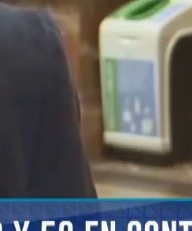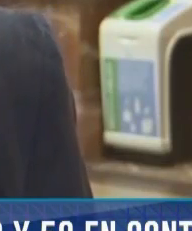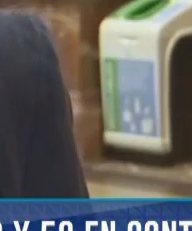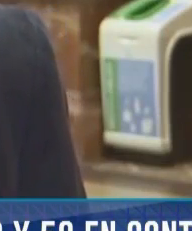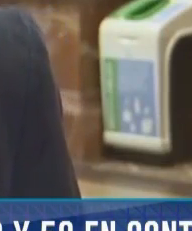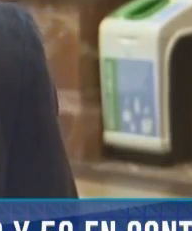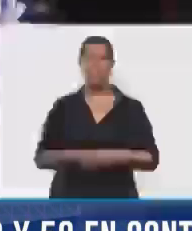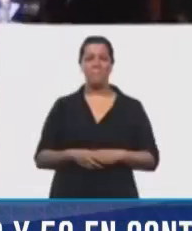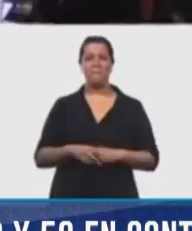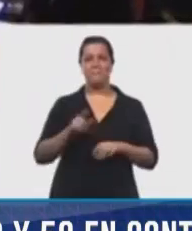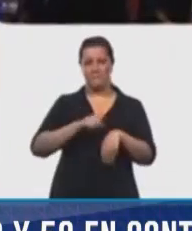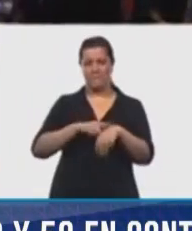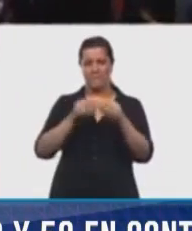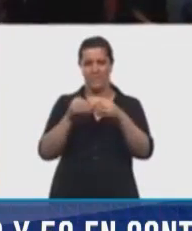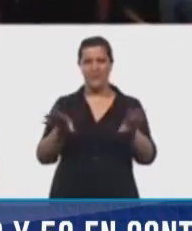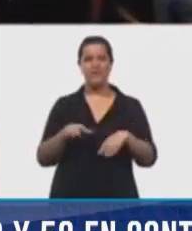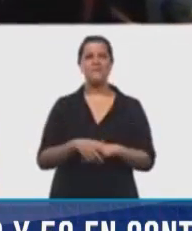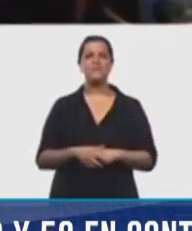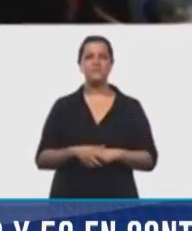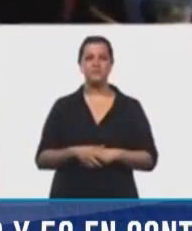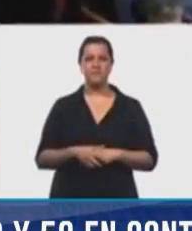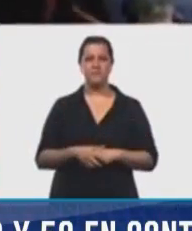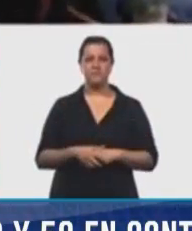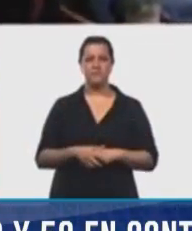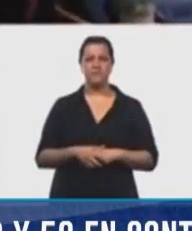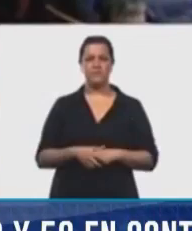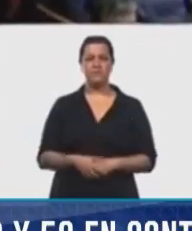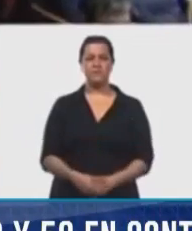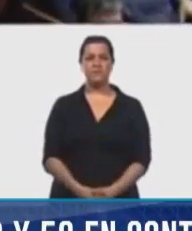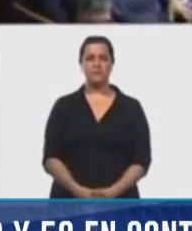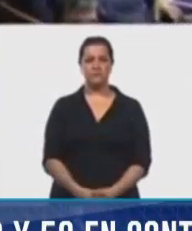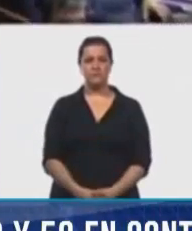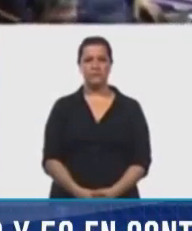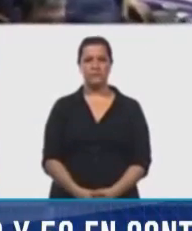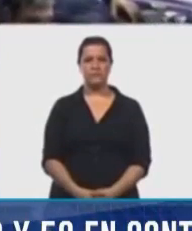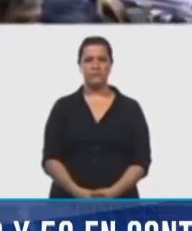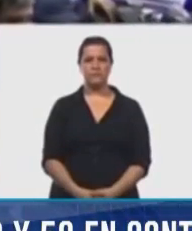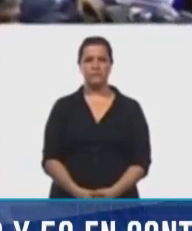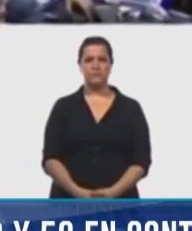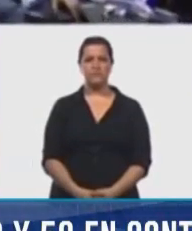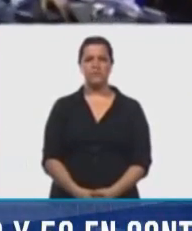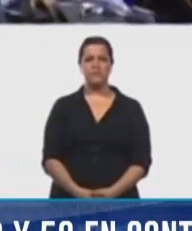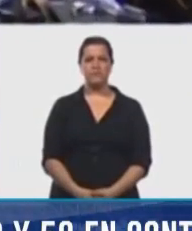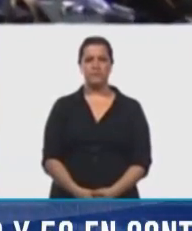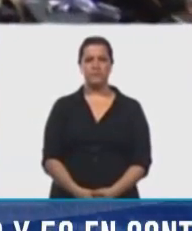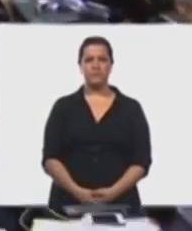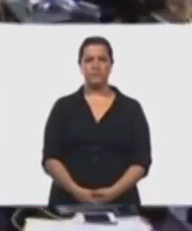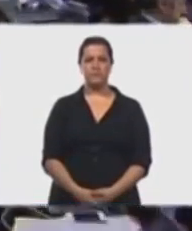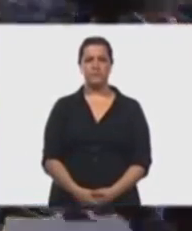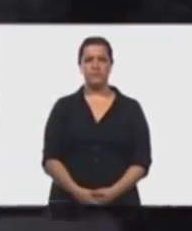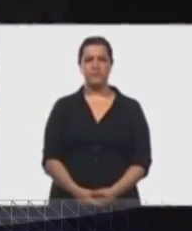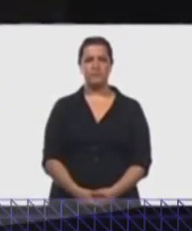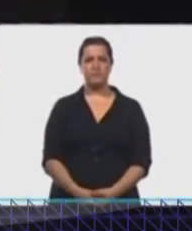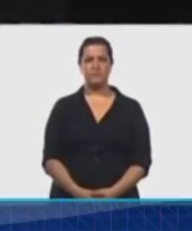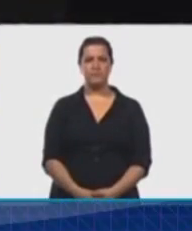contra? Sí, hay algunos fundamentos de algunos legisladores. Por ejemplo, el presidente del interbloque de Cambiemos, Mario Negri, dijo que este es el